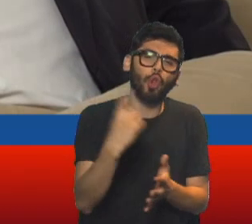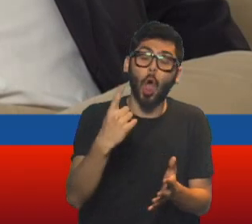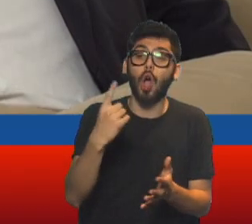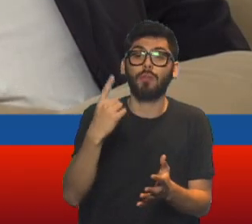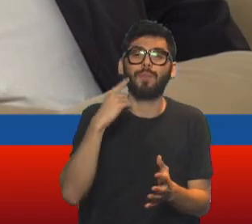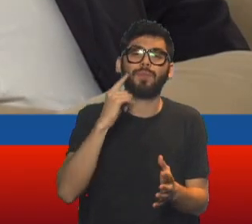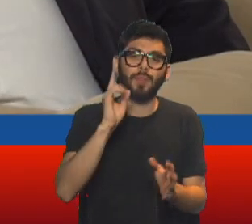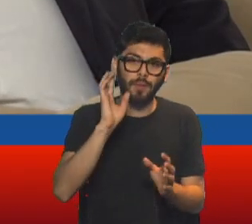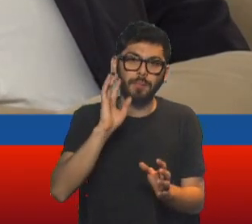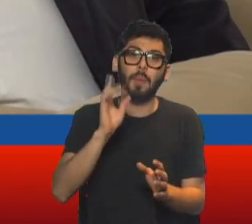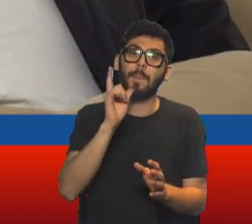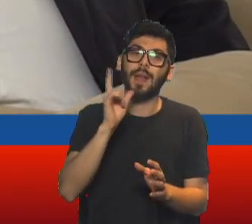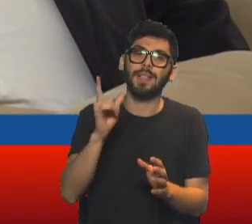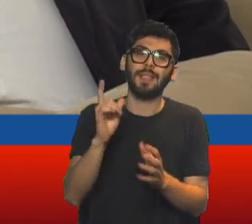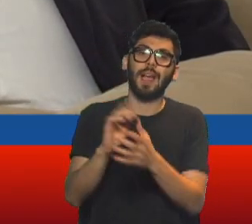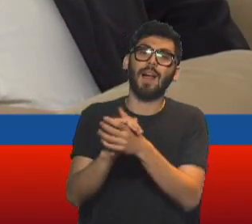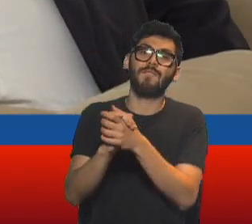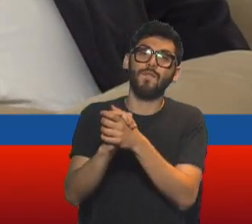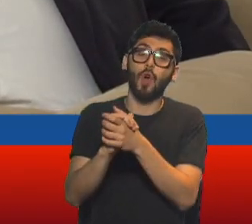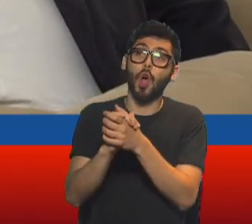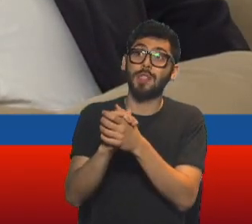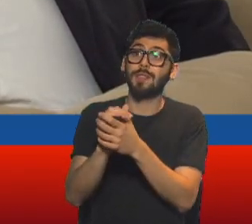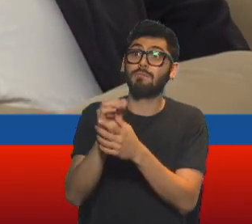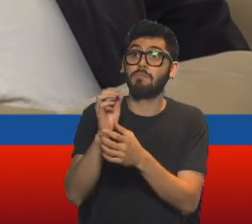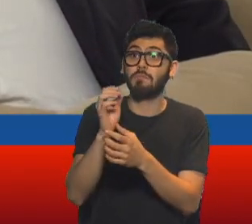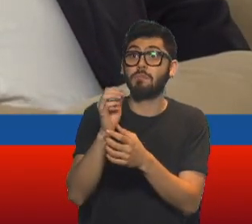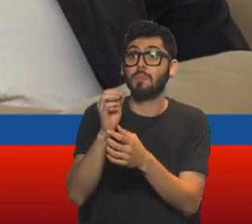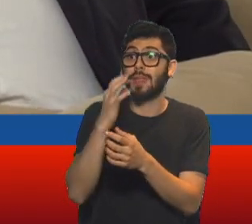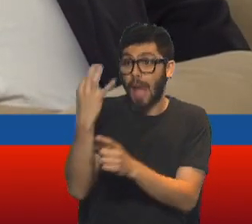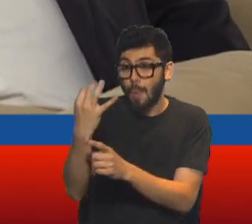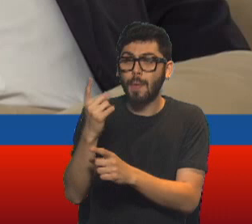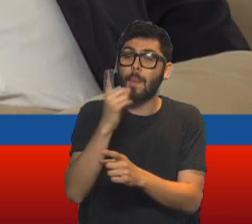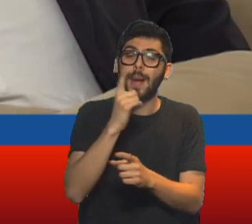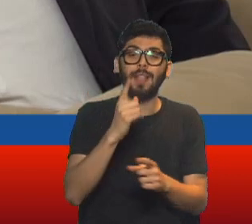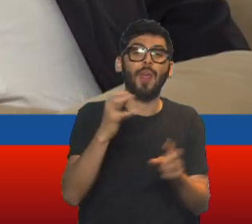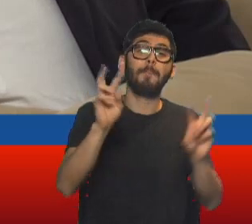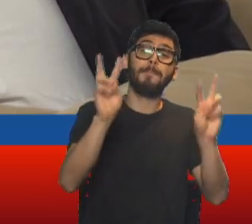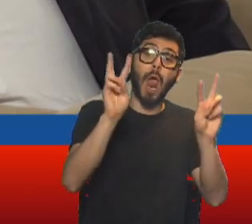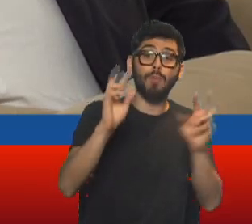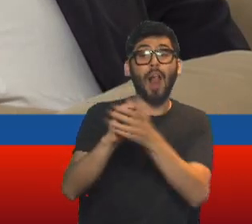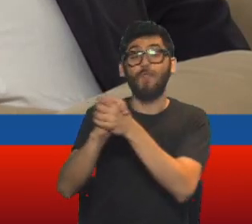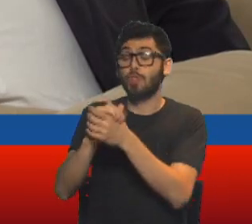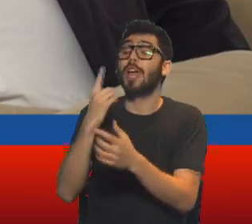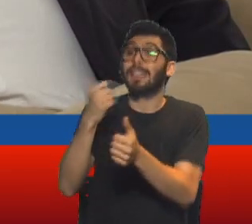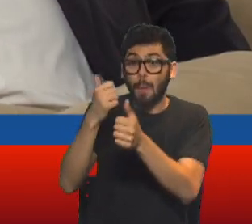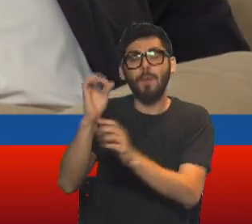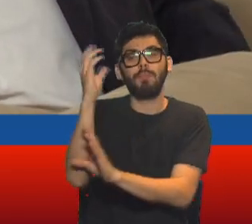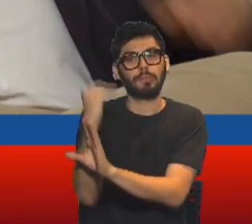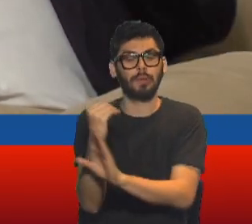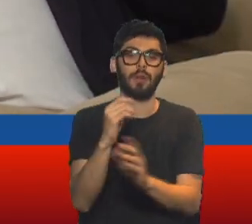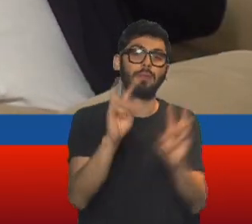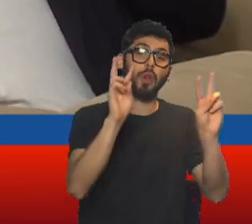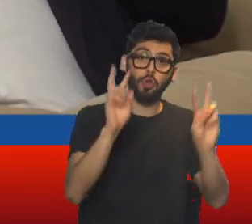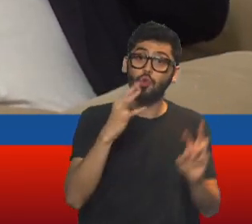Alfonsín, pero me parece que hace falta más peronismo en este momento y menos Alfonsín, a quien todos admiramos. Hace falta más peronismo. No,